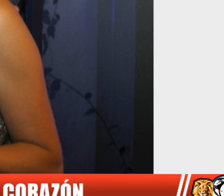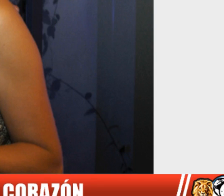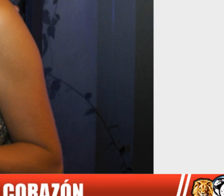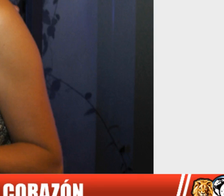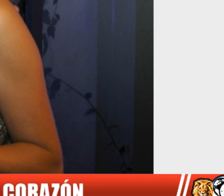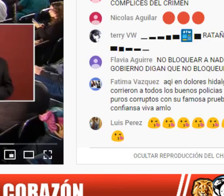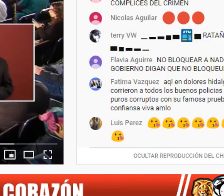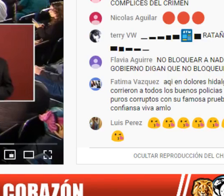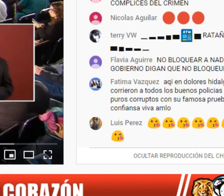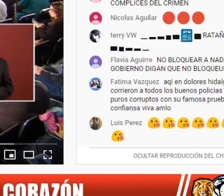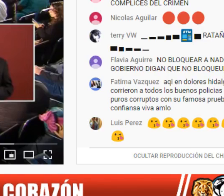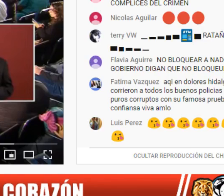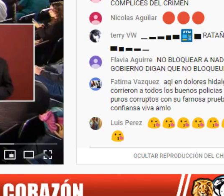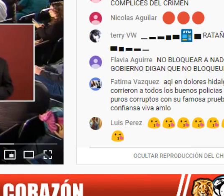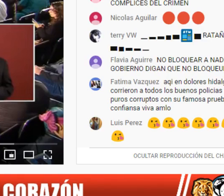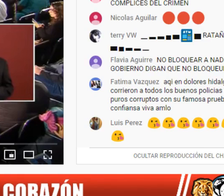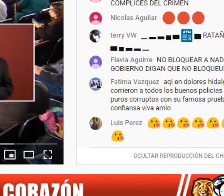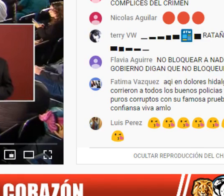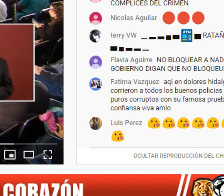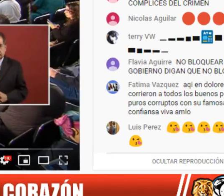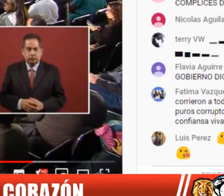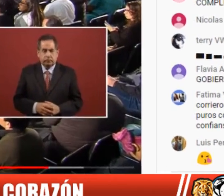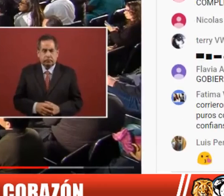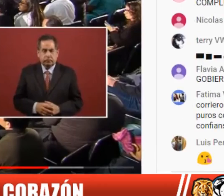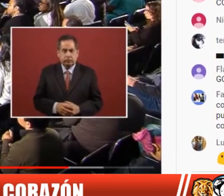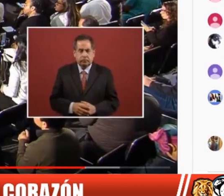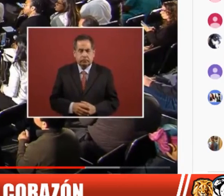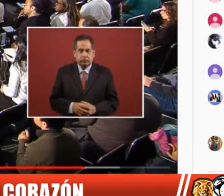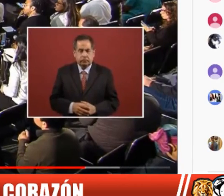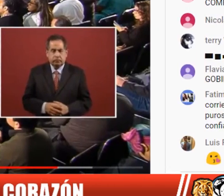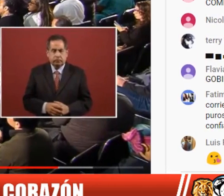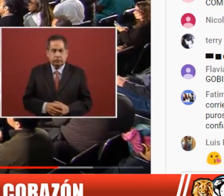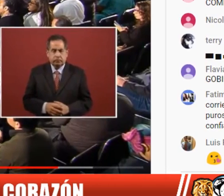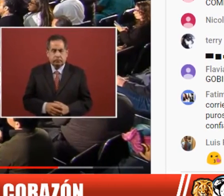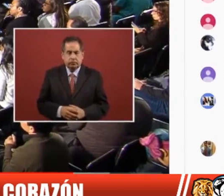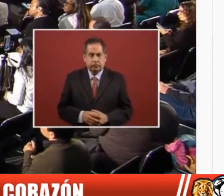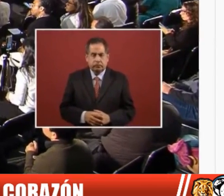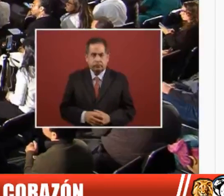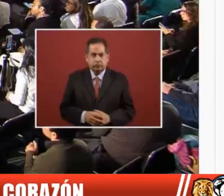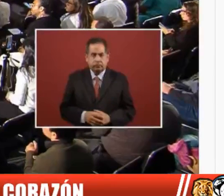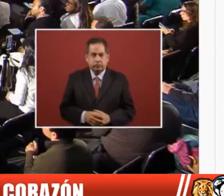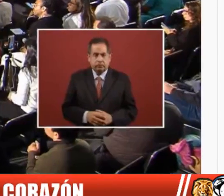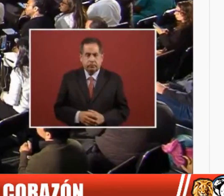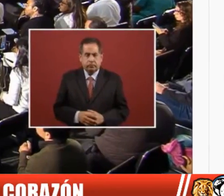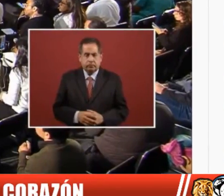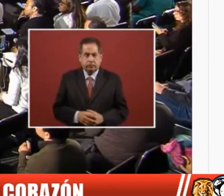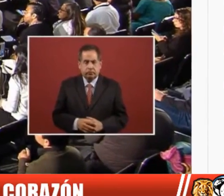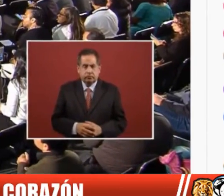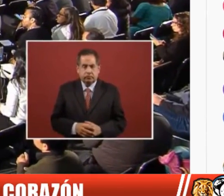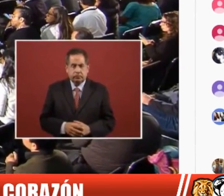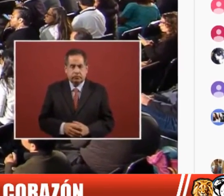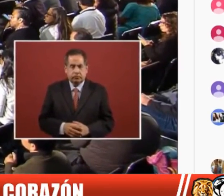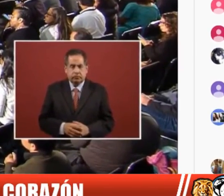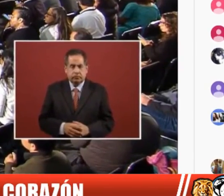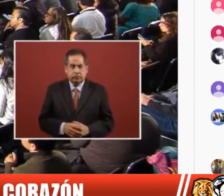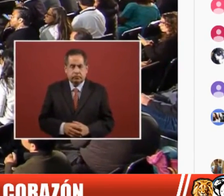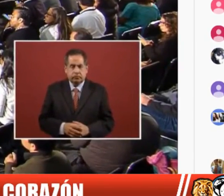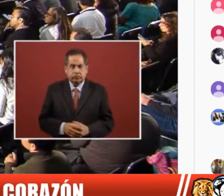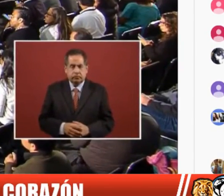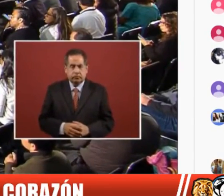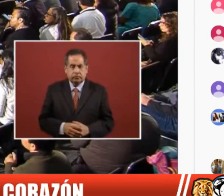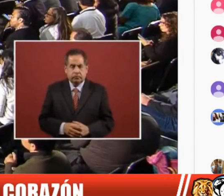en la conferencia matutina, esto fue lo que le dijeron al presidente. Se enteró el presidente de estos